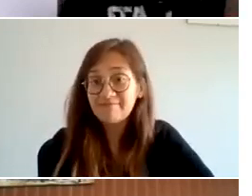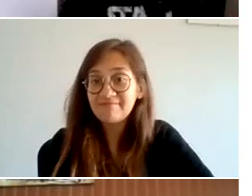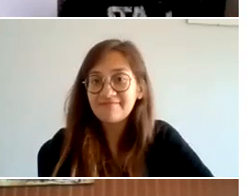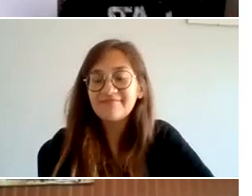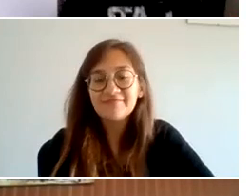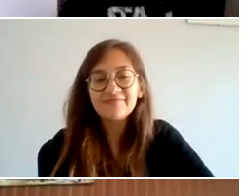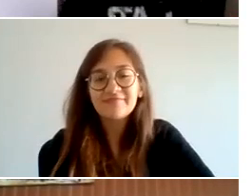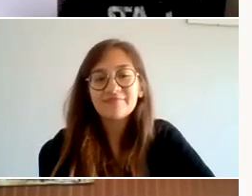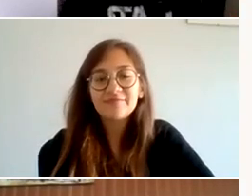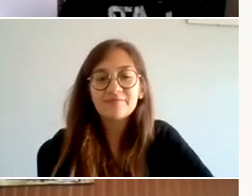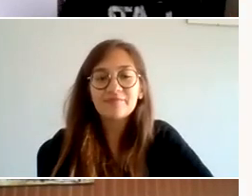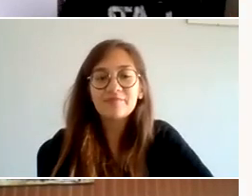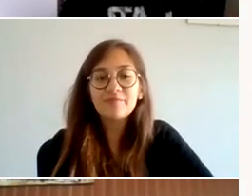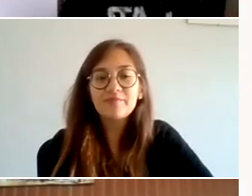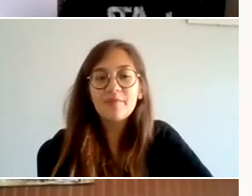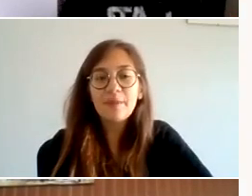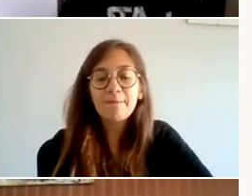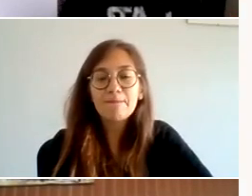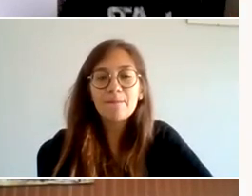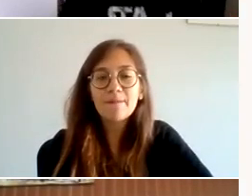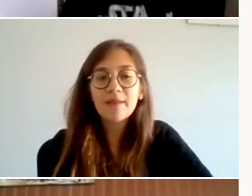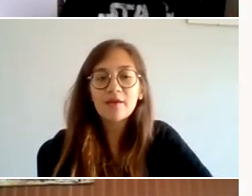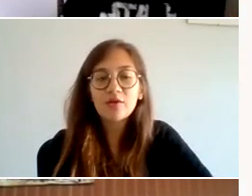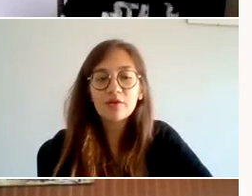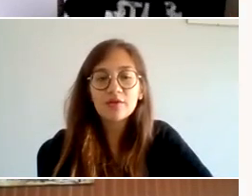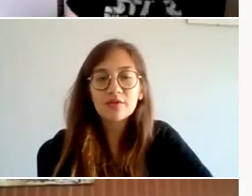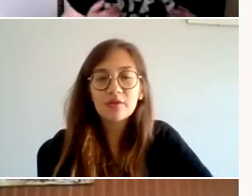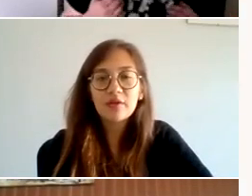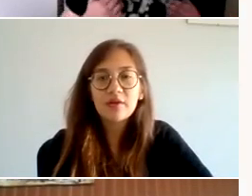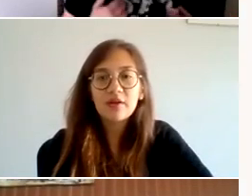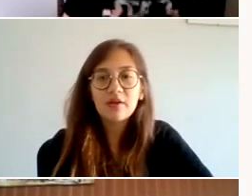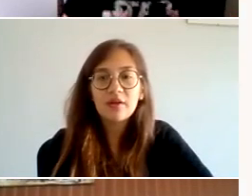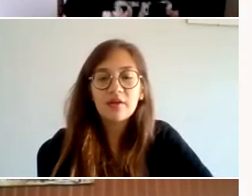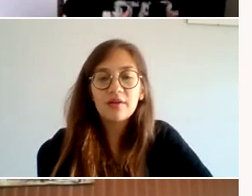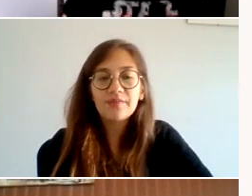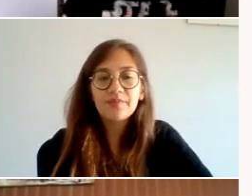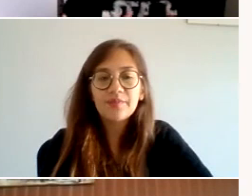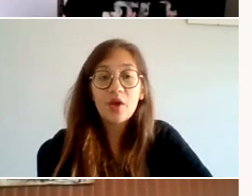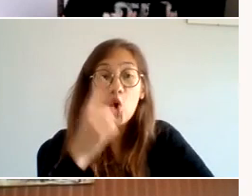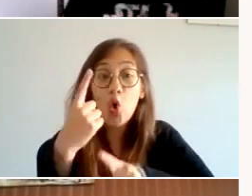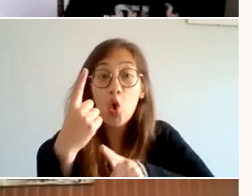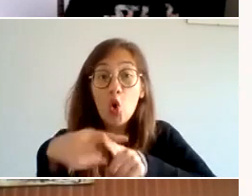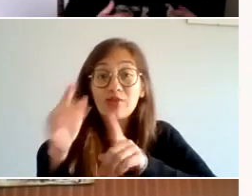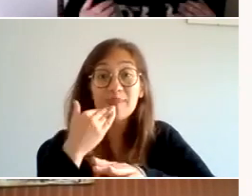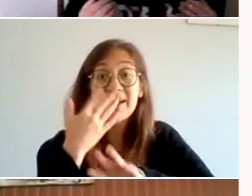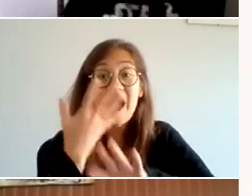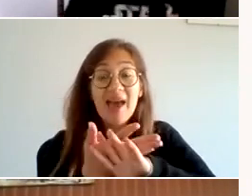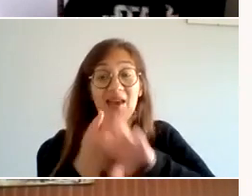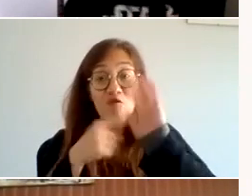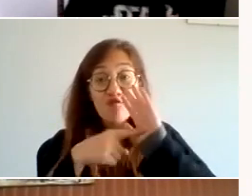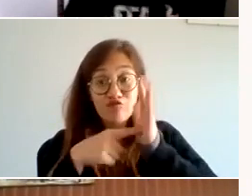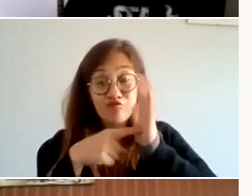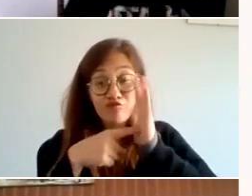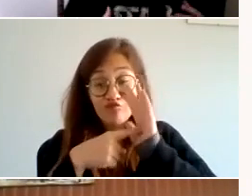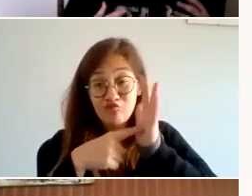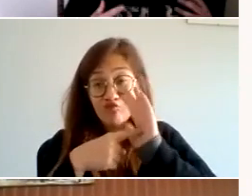Bien, estos son los motores de búsqueda. Luego vienen los motores de búsqueda que son especializados, y acá me quiero centrar